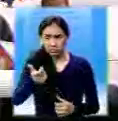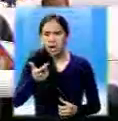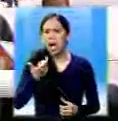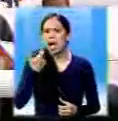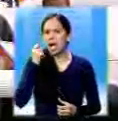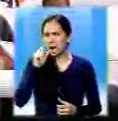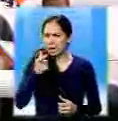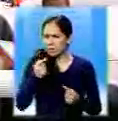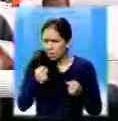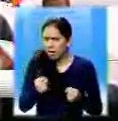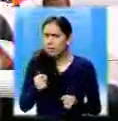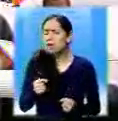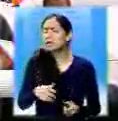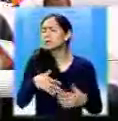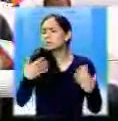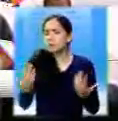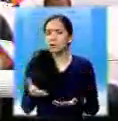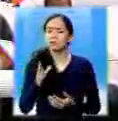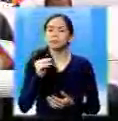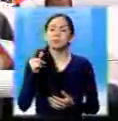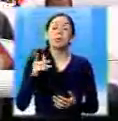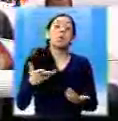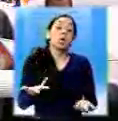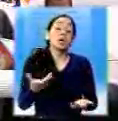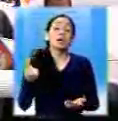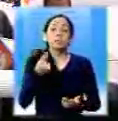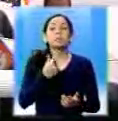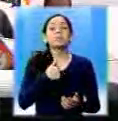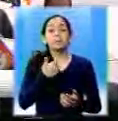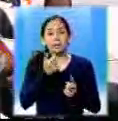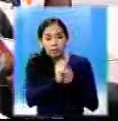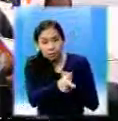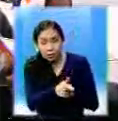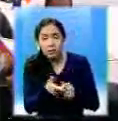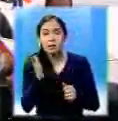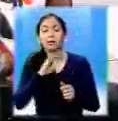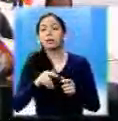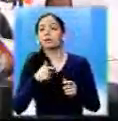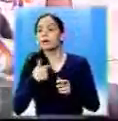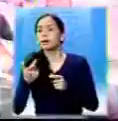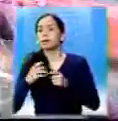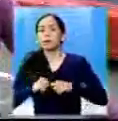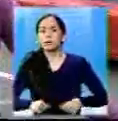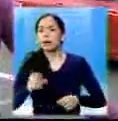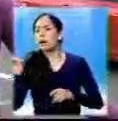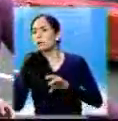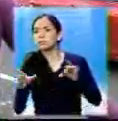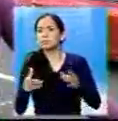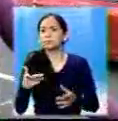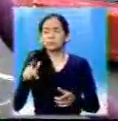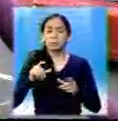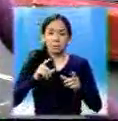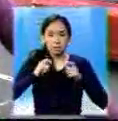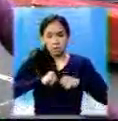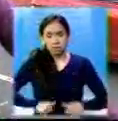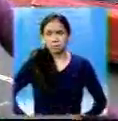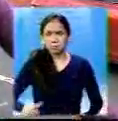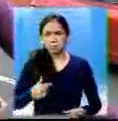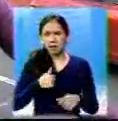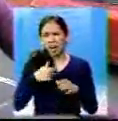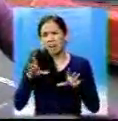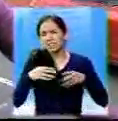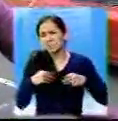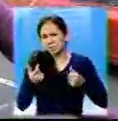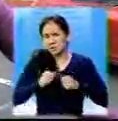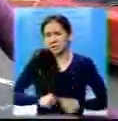algo difícil, porque como hay veces que uno tiene que pasar para otro lado, ¿eh? Bueno, por los chalecos yo no tengo ningún